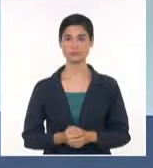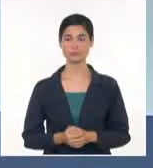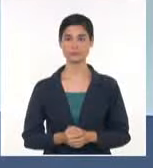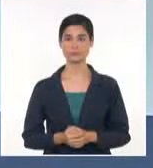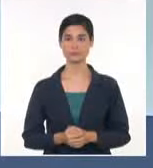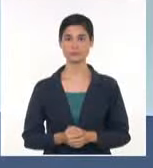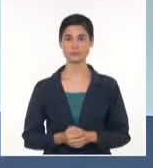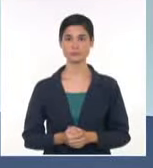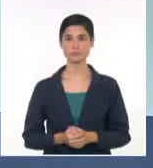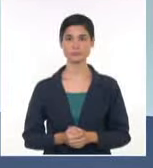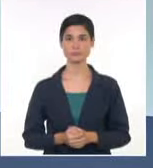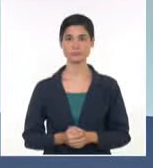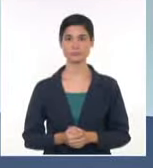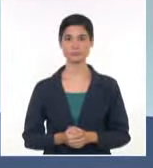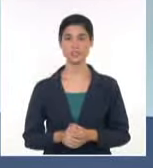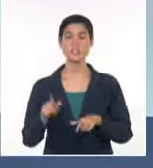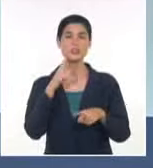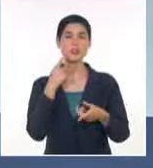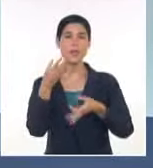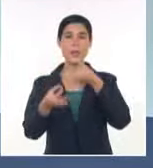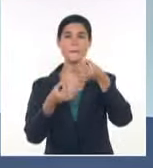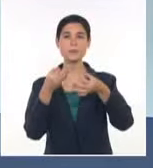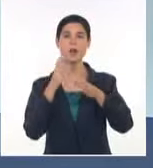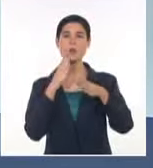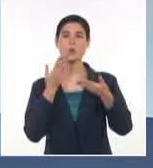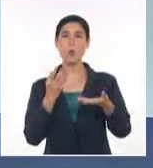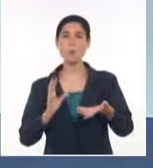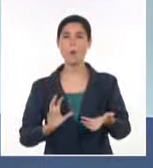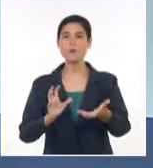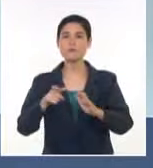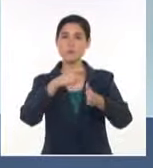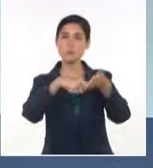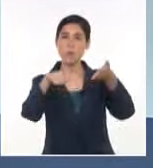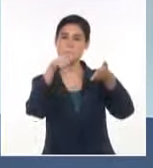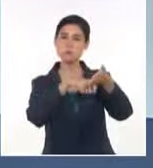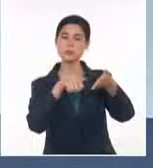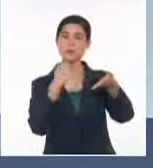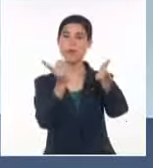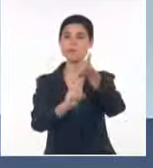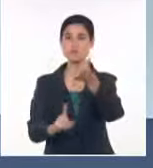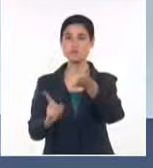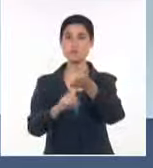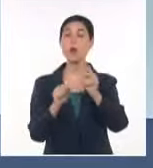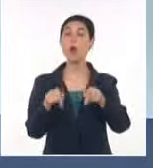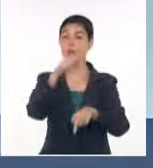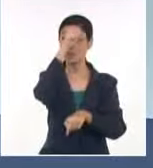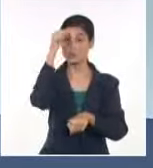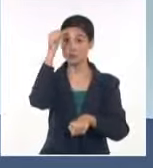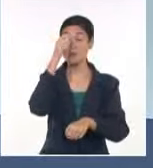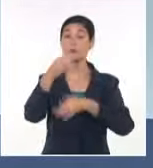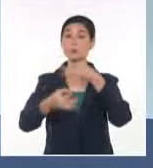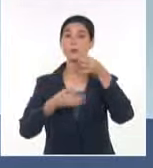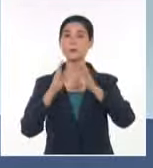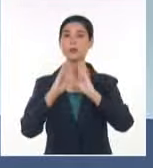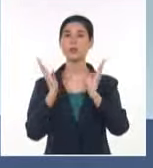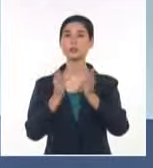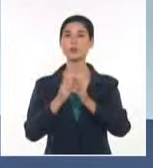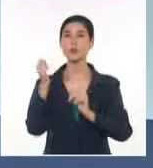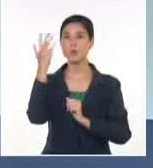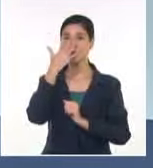Para tener detalles del comportamiento del Sistema Eléctrico Nacional este domingo, les ofrecemos un fragmento de las declaraciones ofrecidas por el